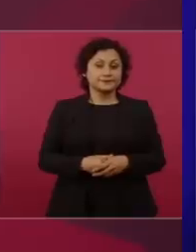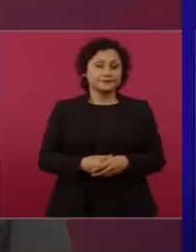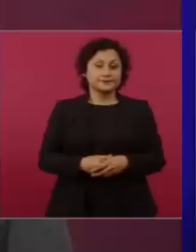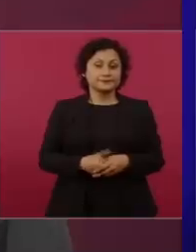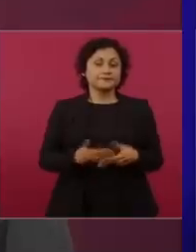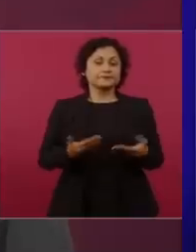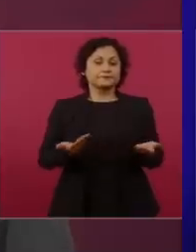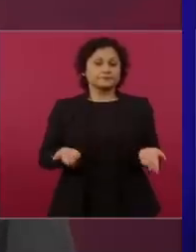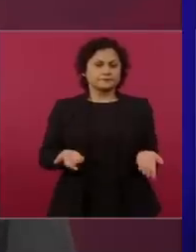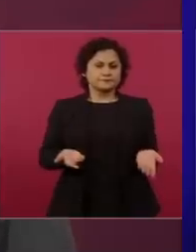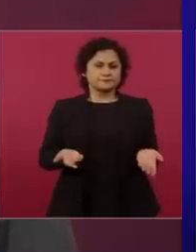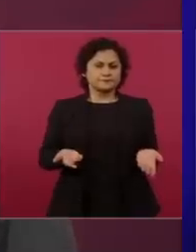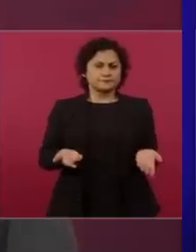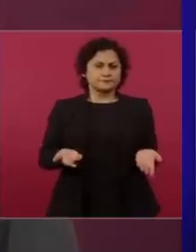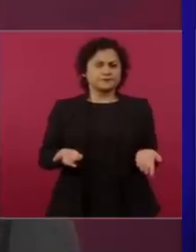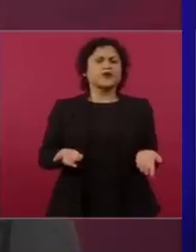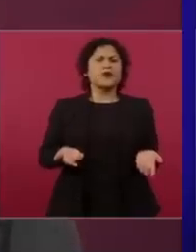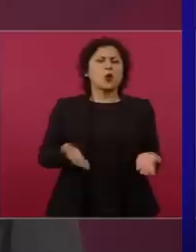defienden